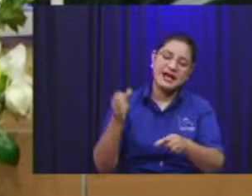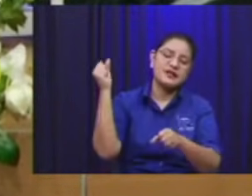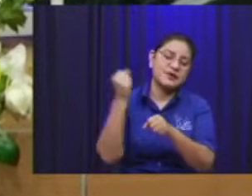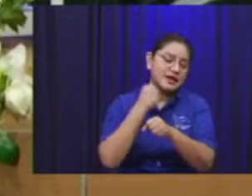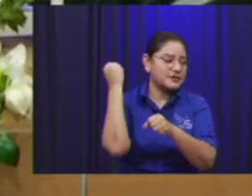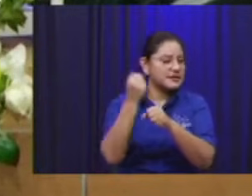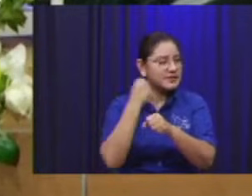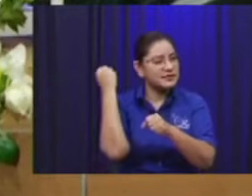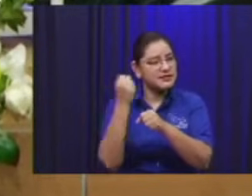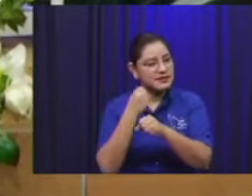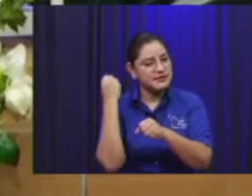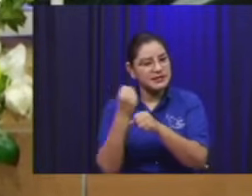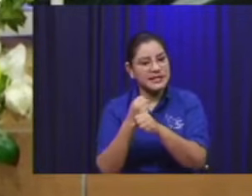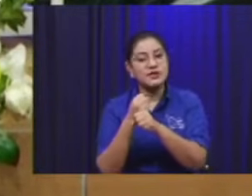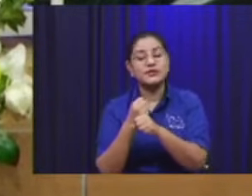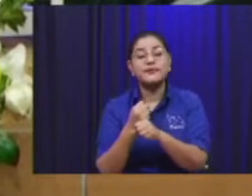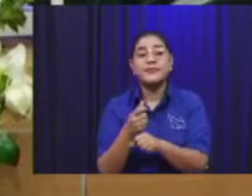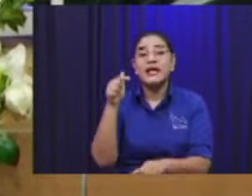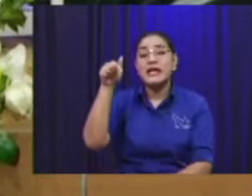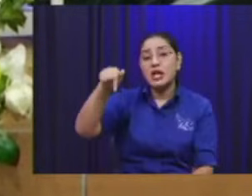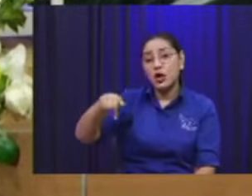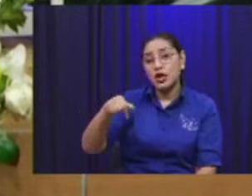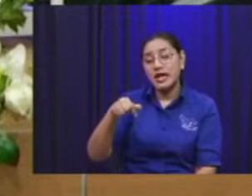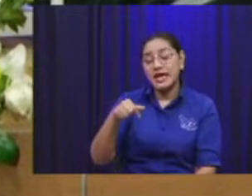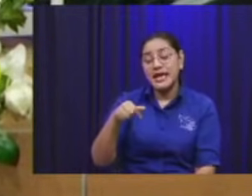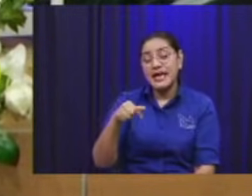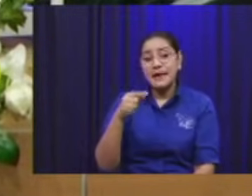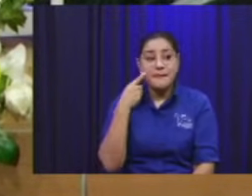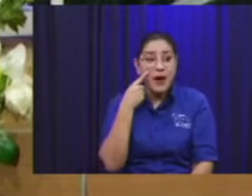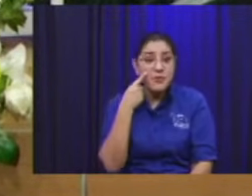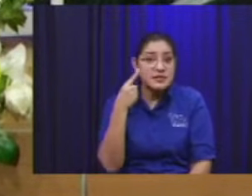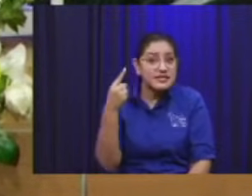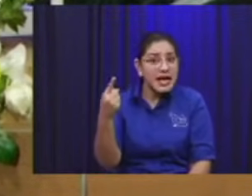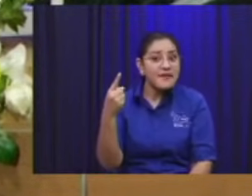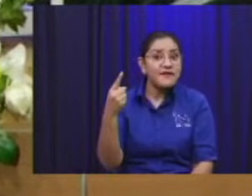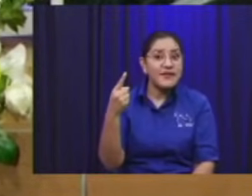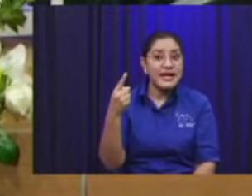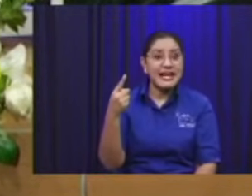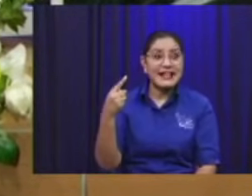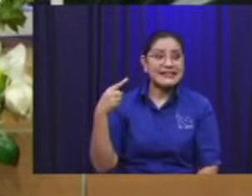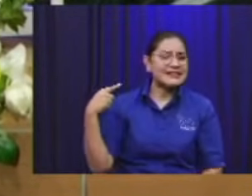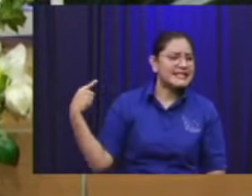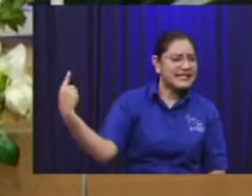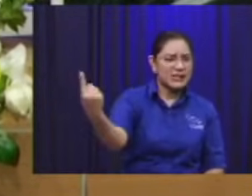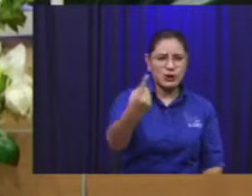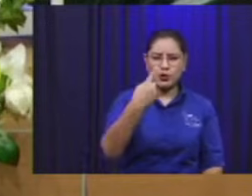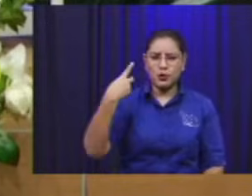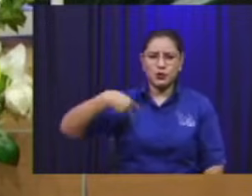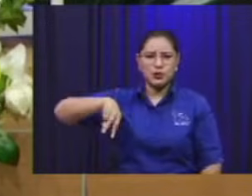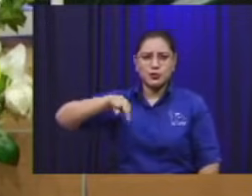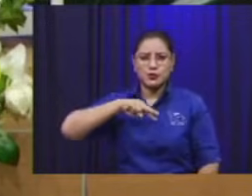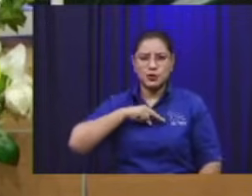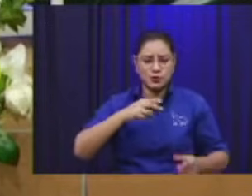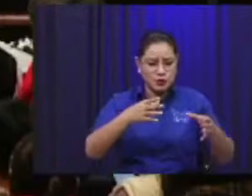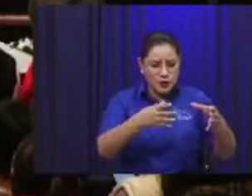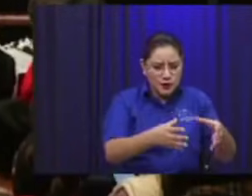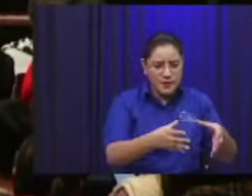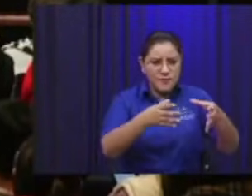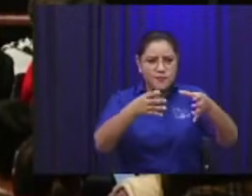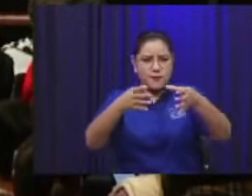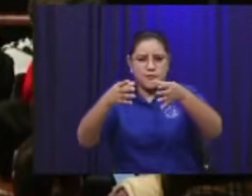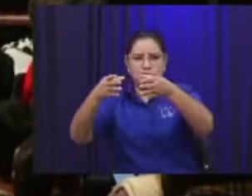y lo que lo que se avecina es el hecho de que todos nosotros de grupalmente